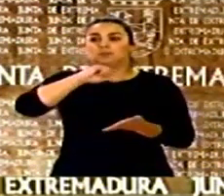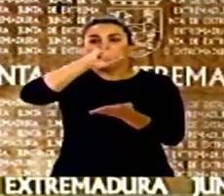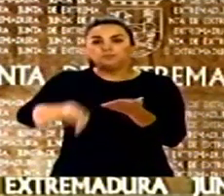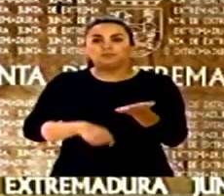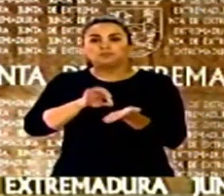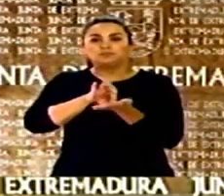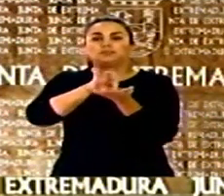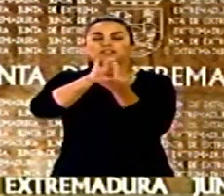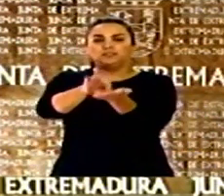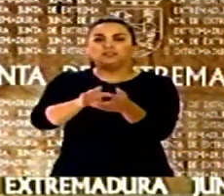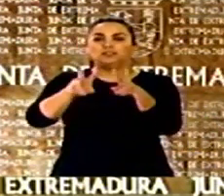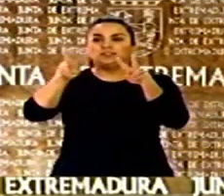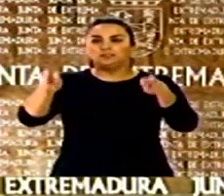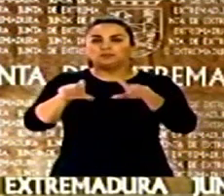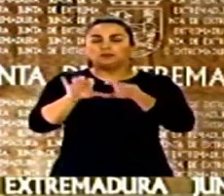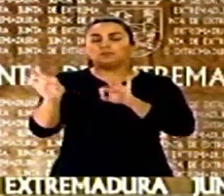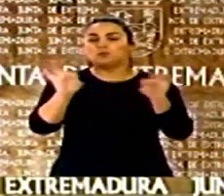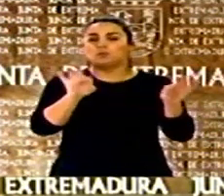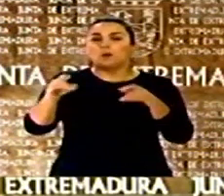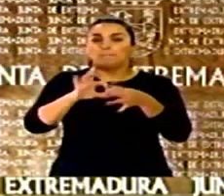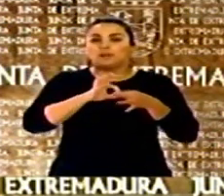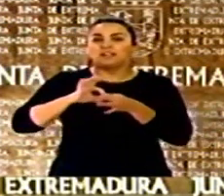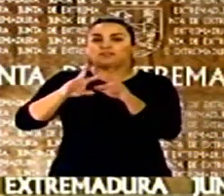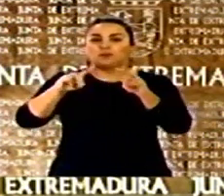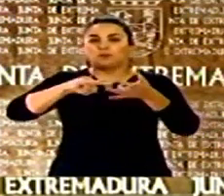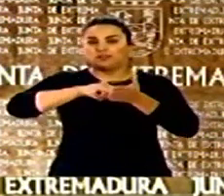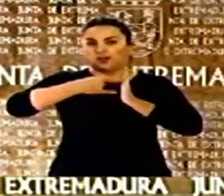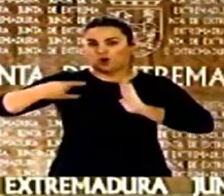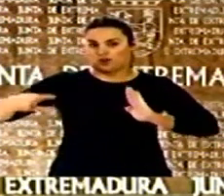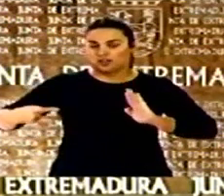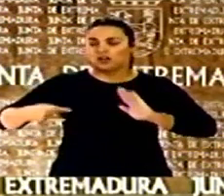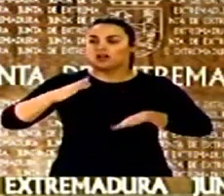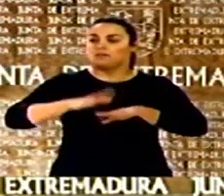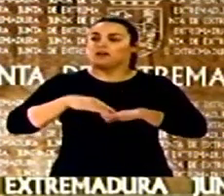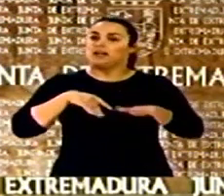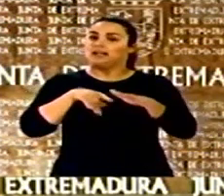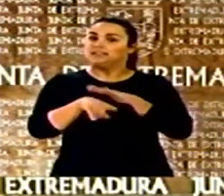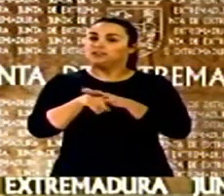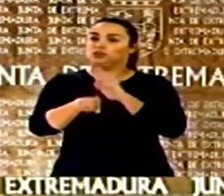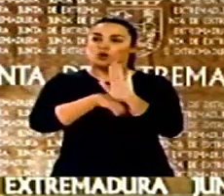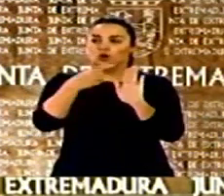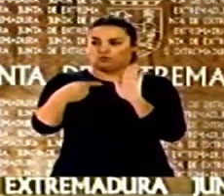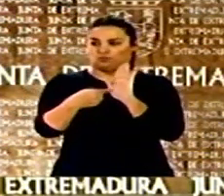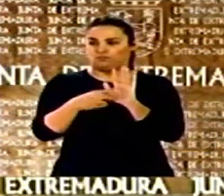Hemos dado luz verde al decreto que regula las ayudas para el fomento de la economía verde y circular.